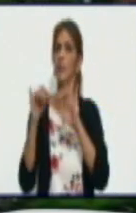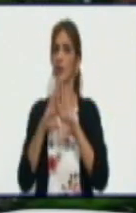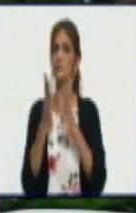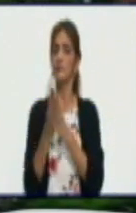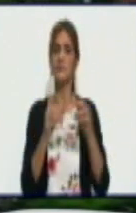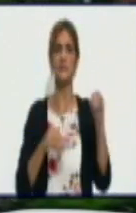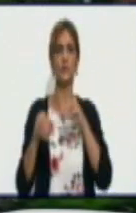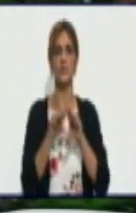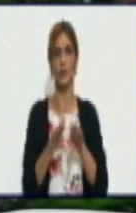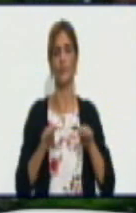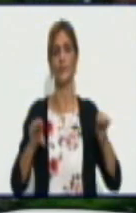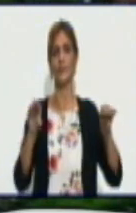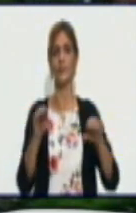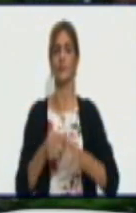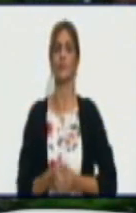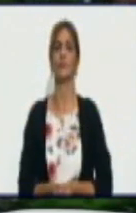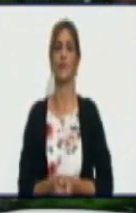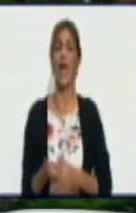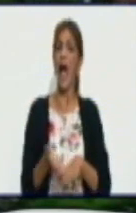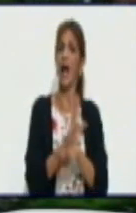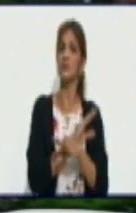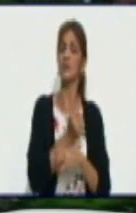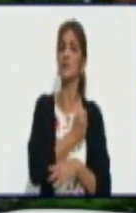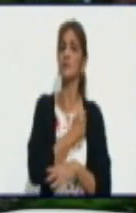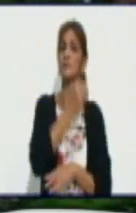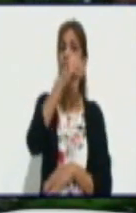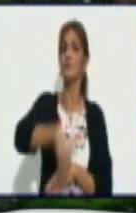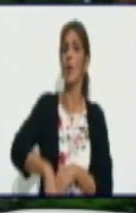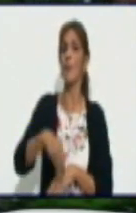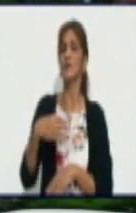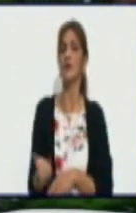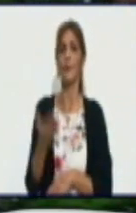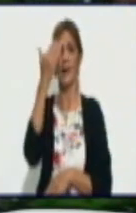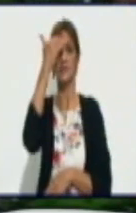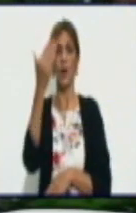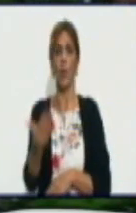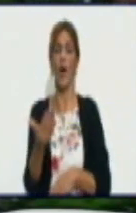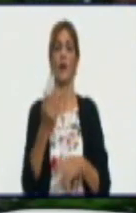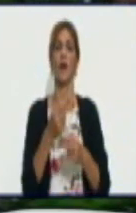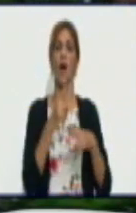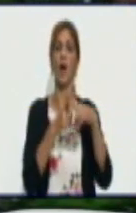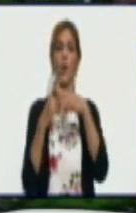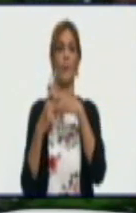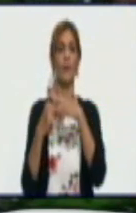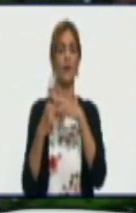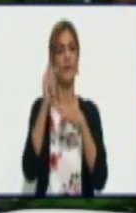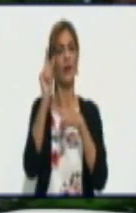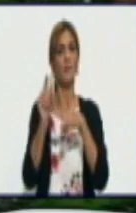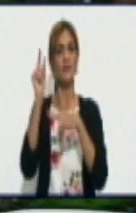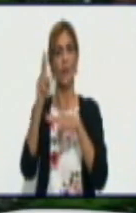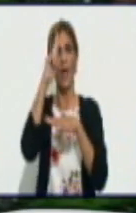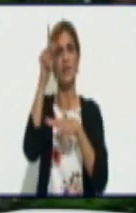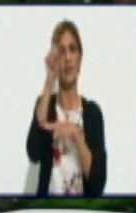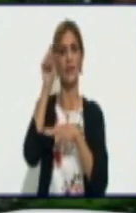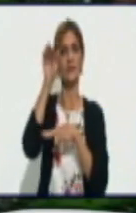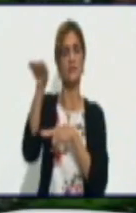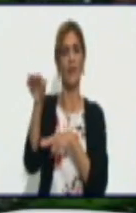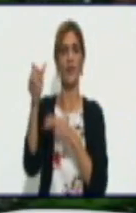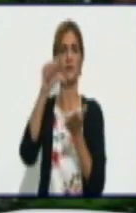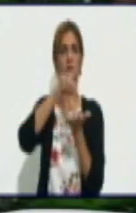antes quiero aprovechar para saludar a nombre de los pacientes que han estado en el centro de aislamiento del